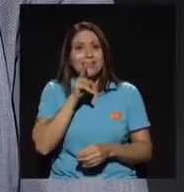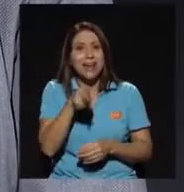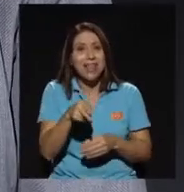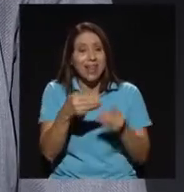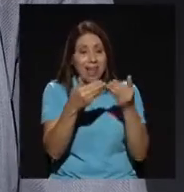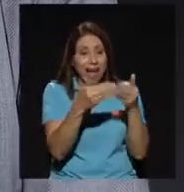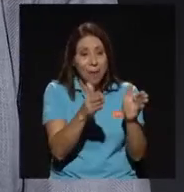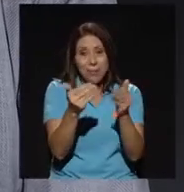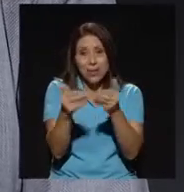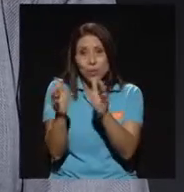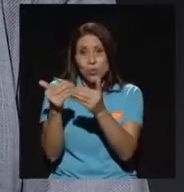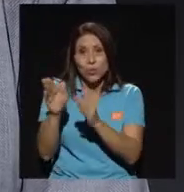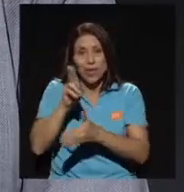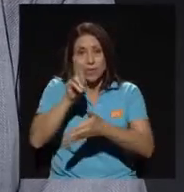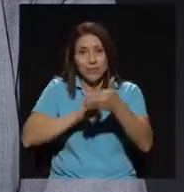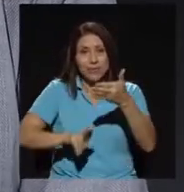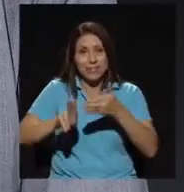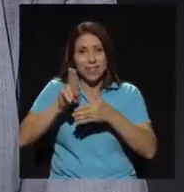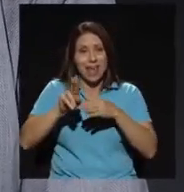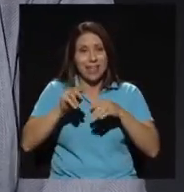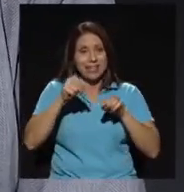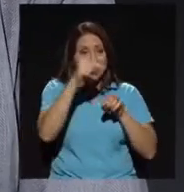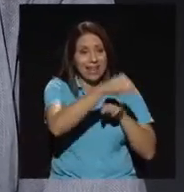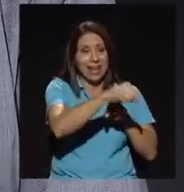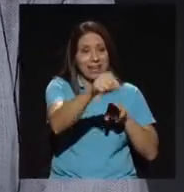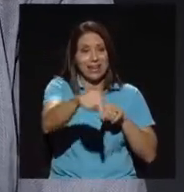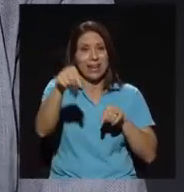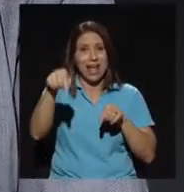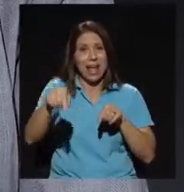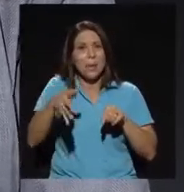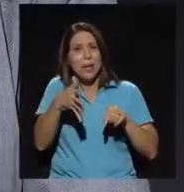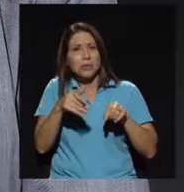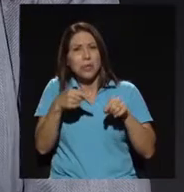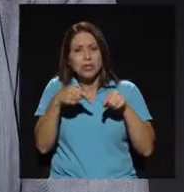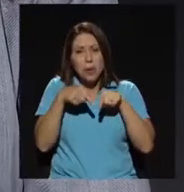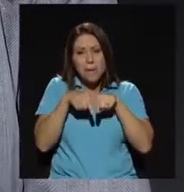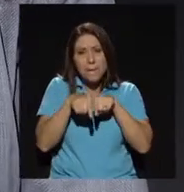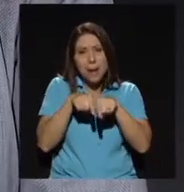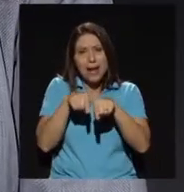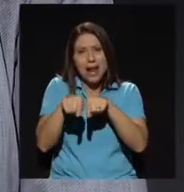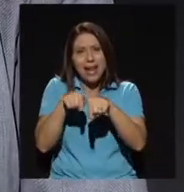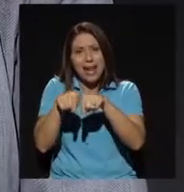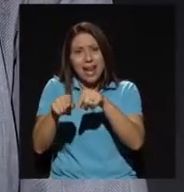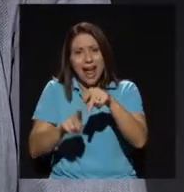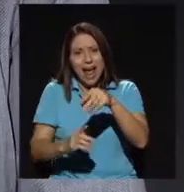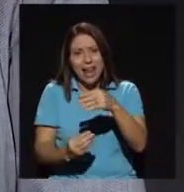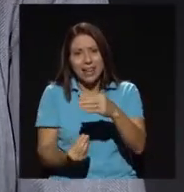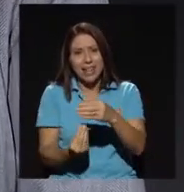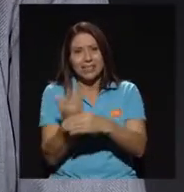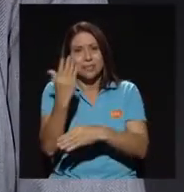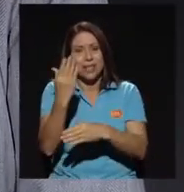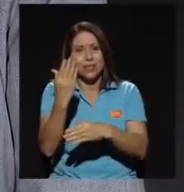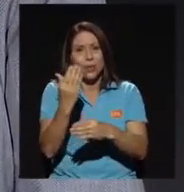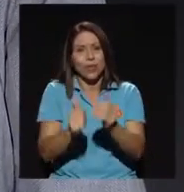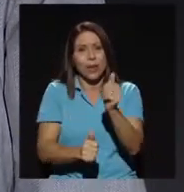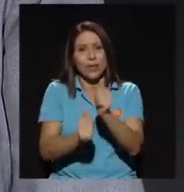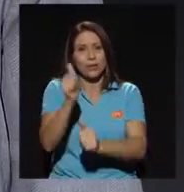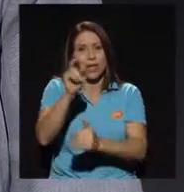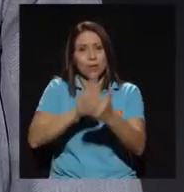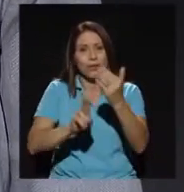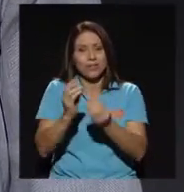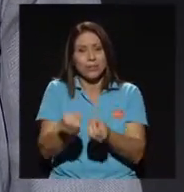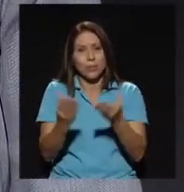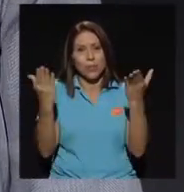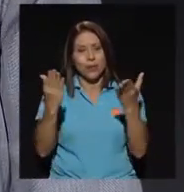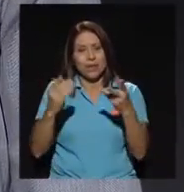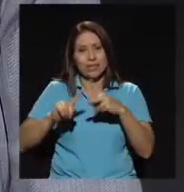las regiones es más o menos paralela al nacimiento de la mayoría de las universidades públicas de Costa Rica en los años 70, al